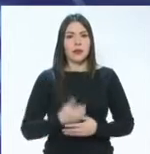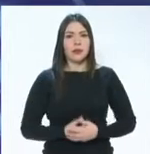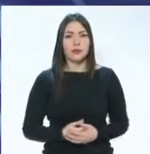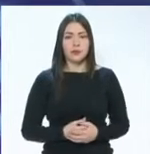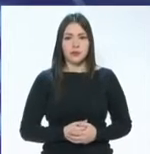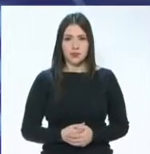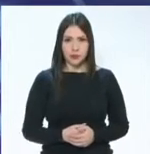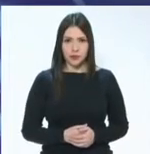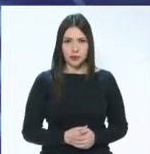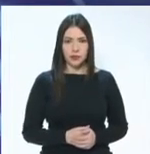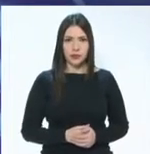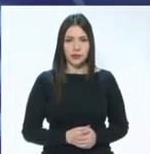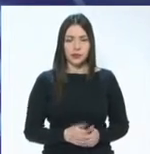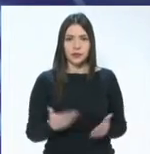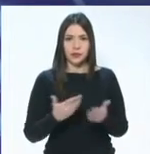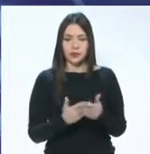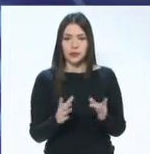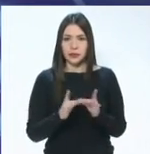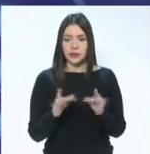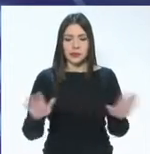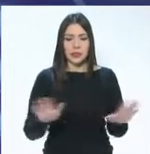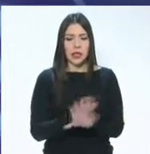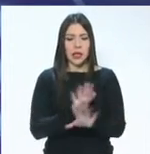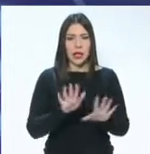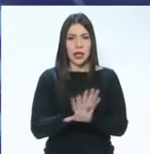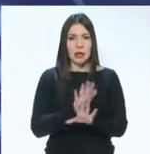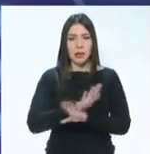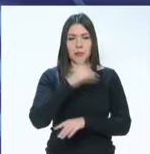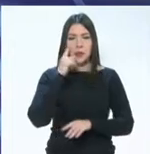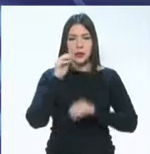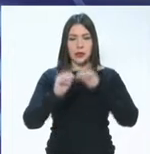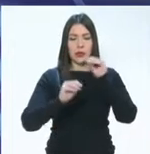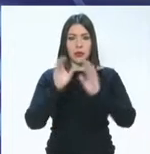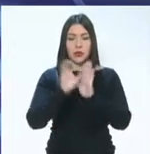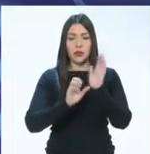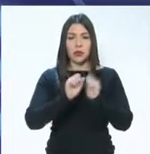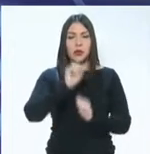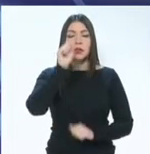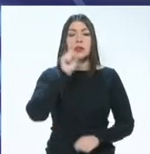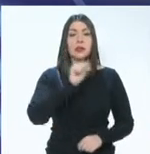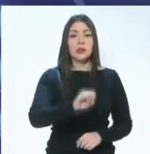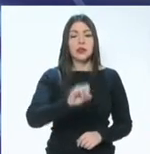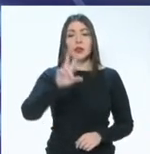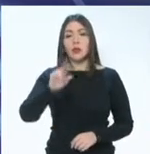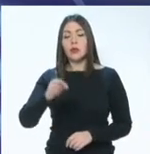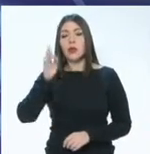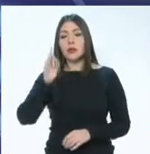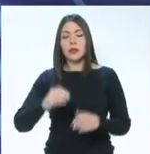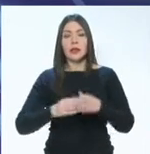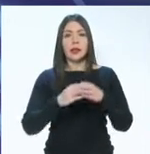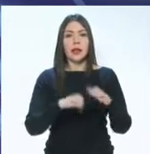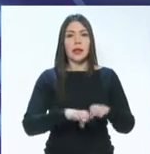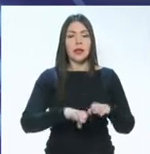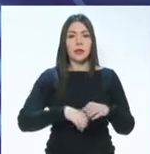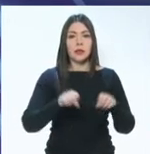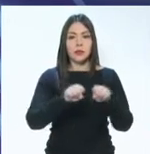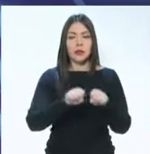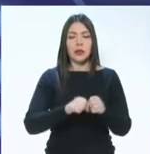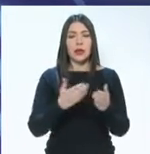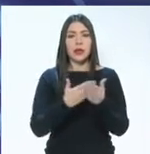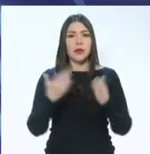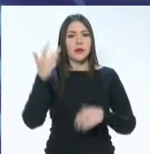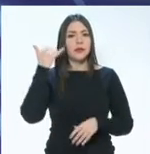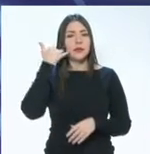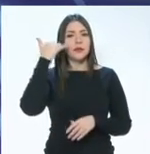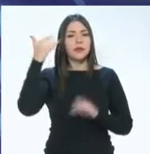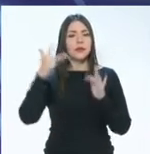Bueno, y para hablar de los cambios que se realizarían a la Constitución una vez que sea aprobada la Guardia Nacional y las implicaciones que esto tiene, está con nosotros vía telefónica